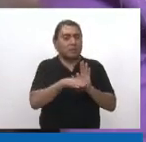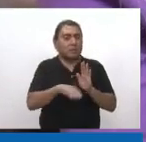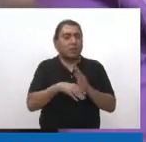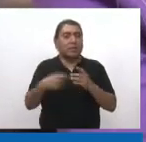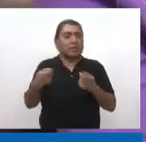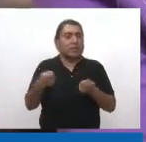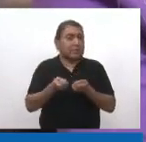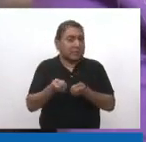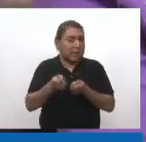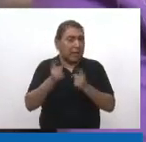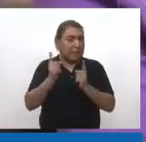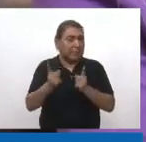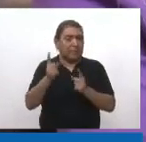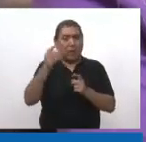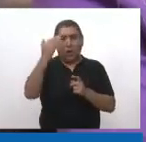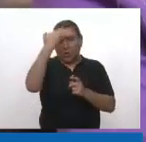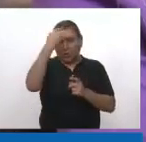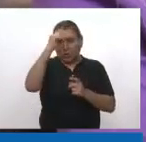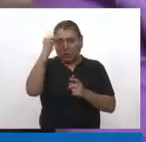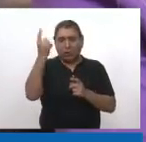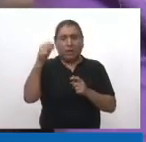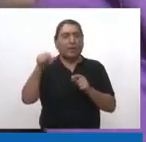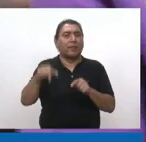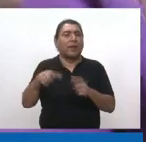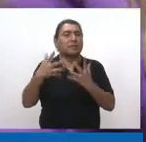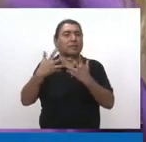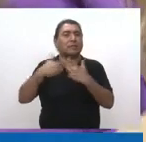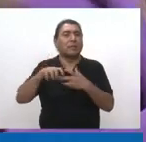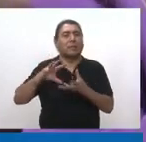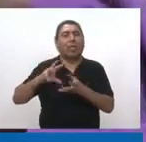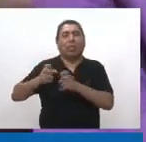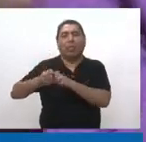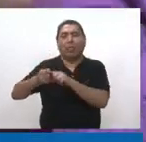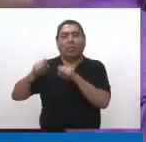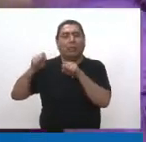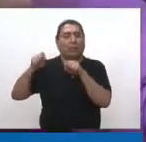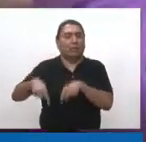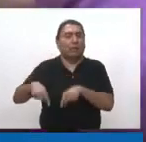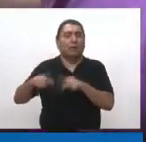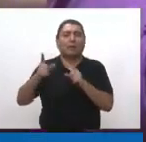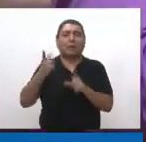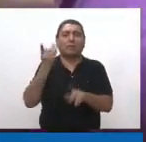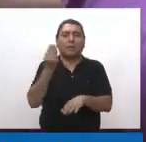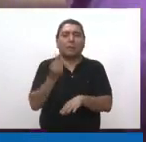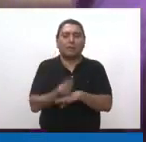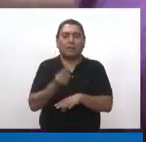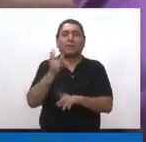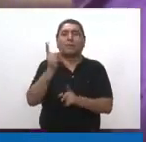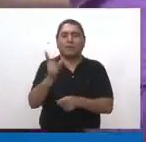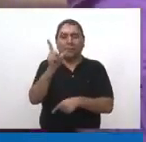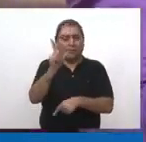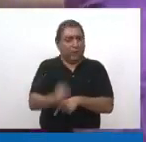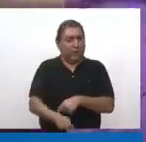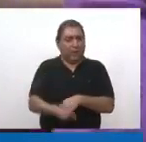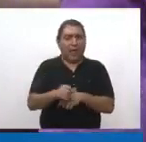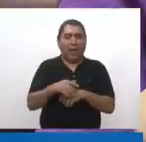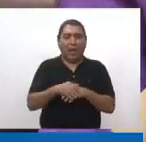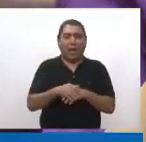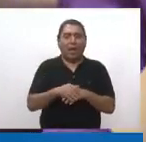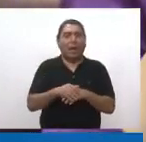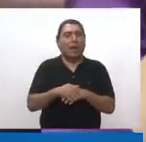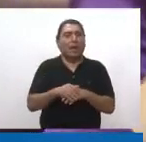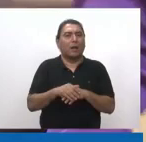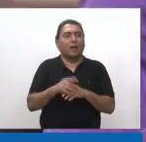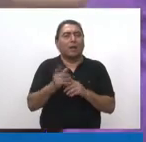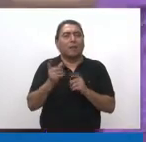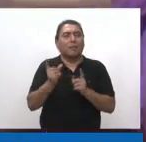Constitución degradan por completo el sistema republicano, representativo y federal que está o a lo que